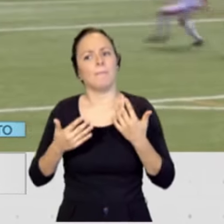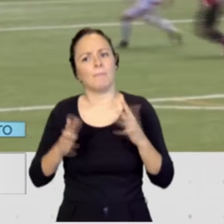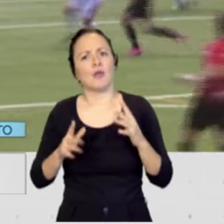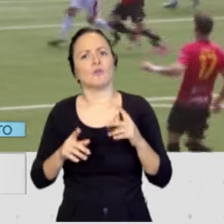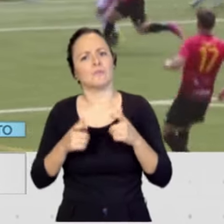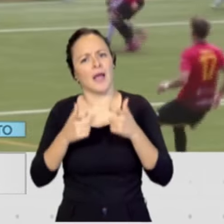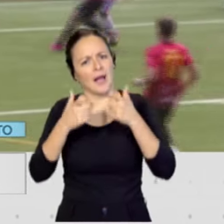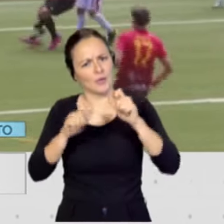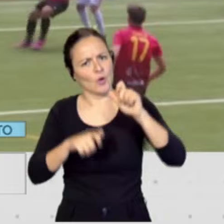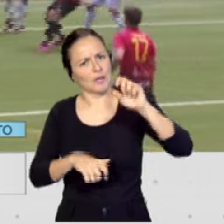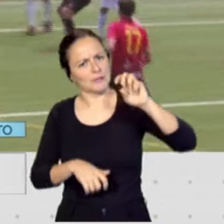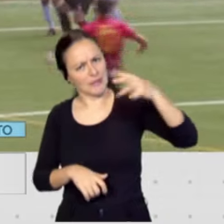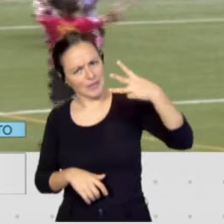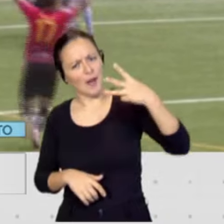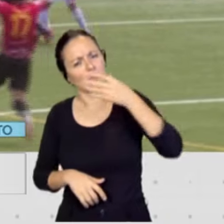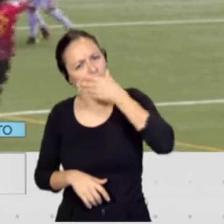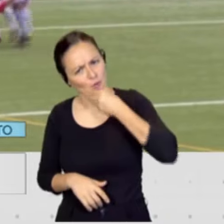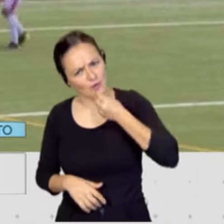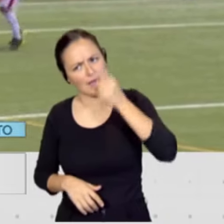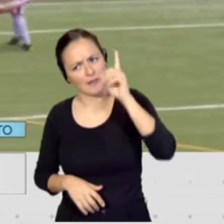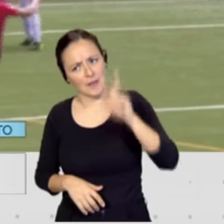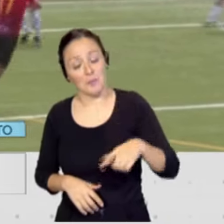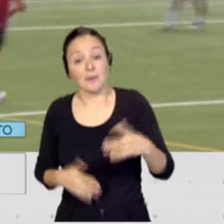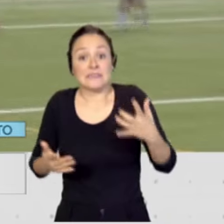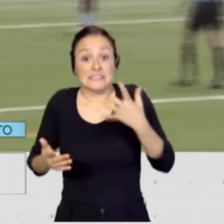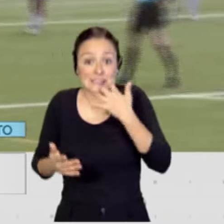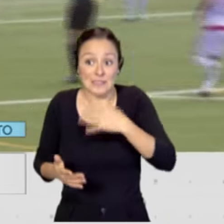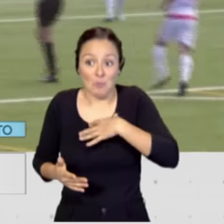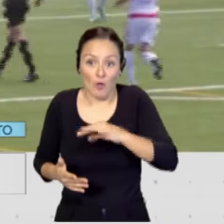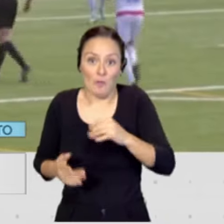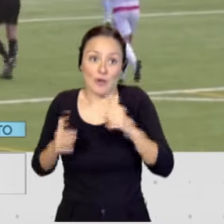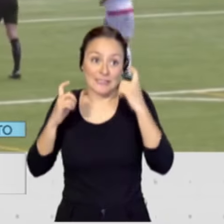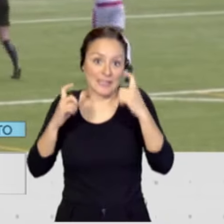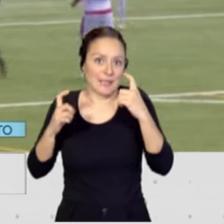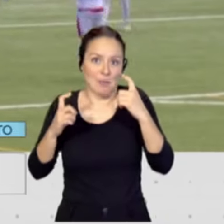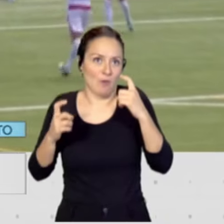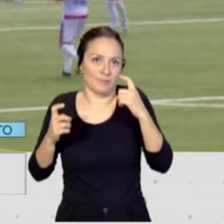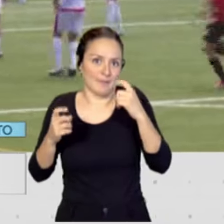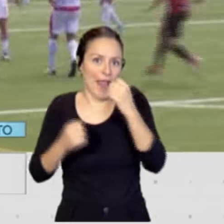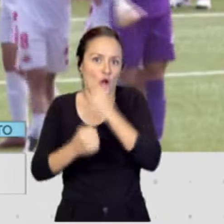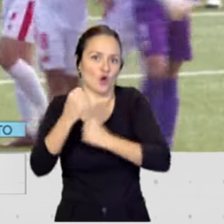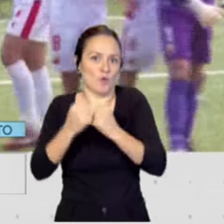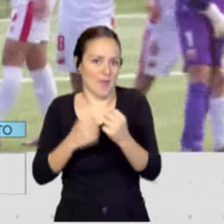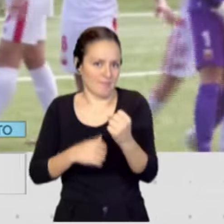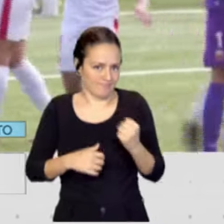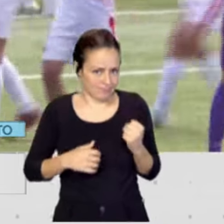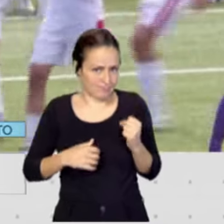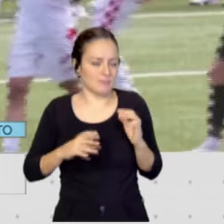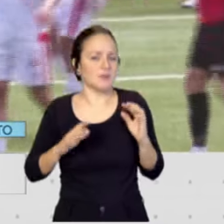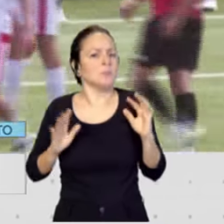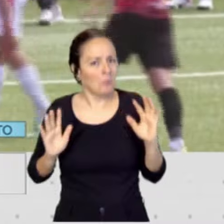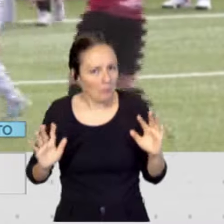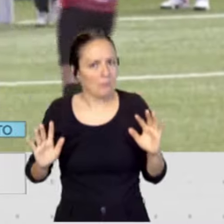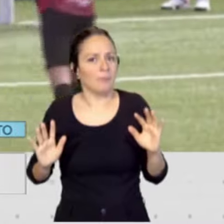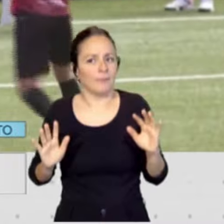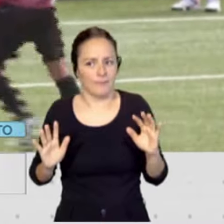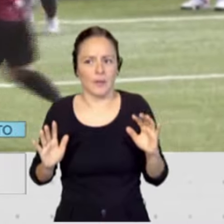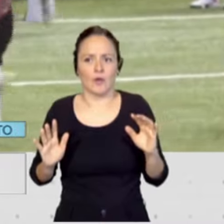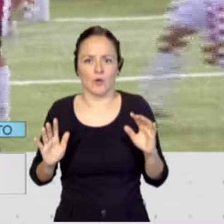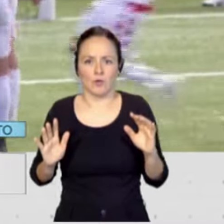bonita y en la medida que que podamos y cometer disparates económicos entre comillas pues vamos a intentar